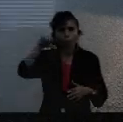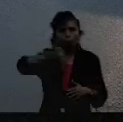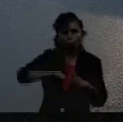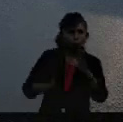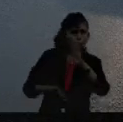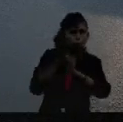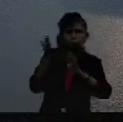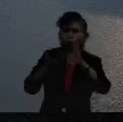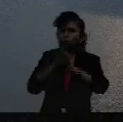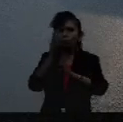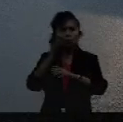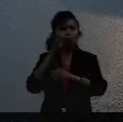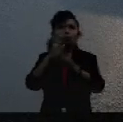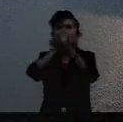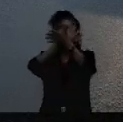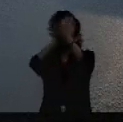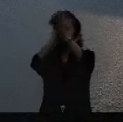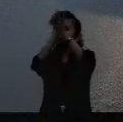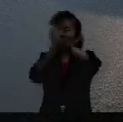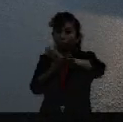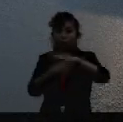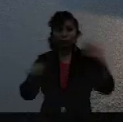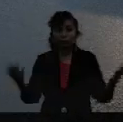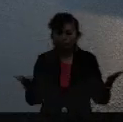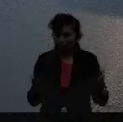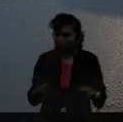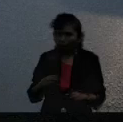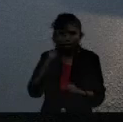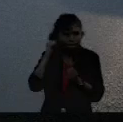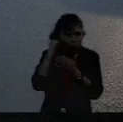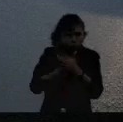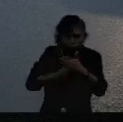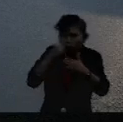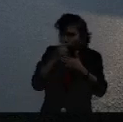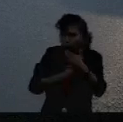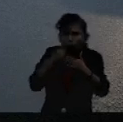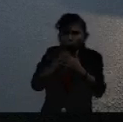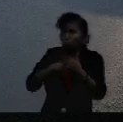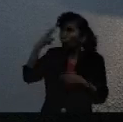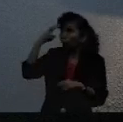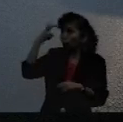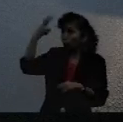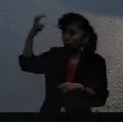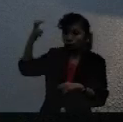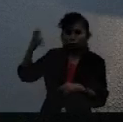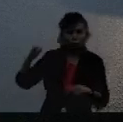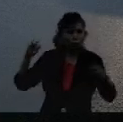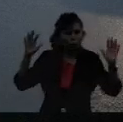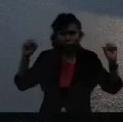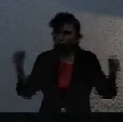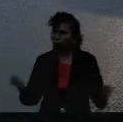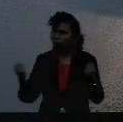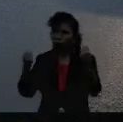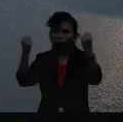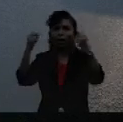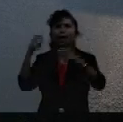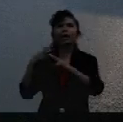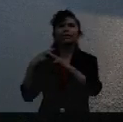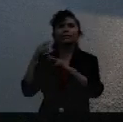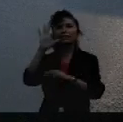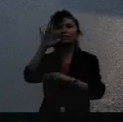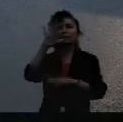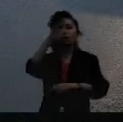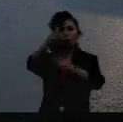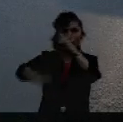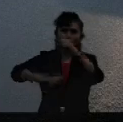segundo piso de la transformación es momento de seguir luchando por nuestros sueños que vivan nuestros primeros 50